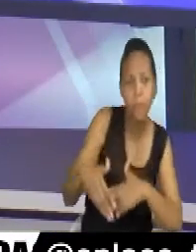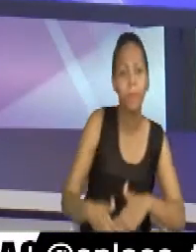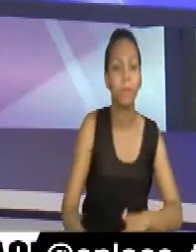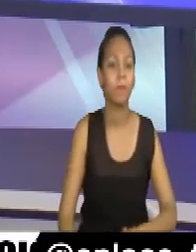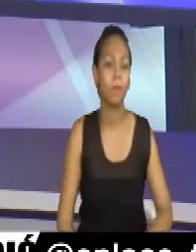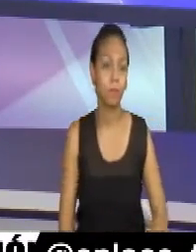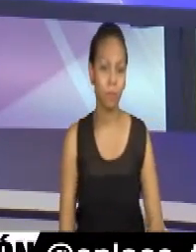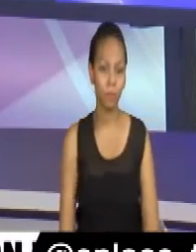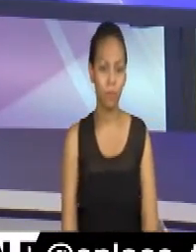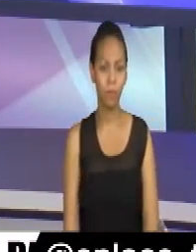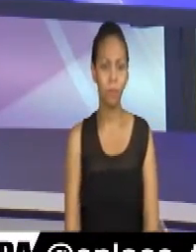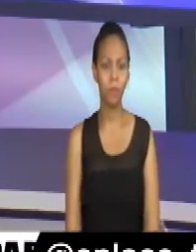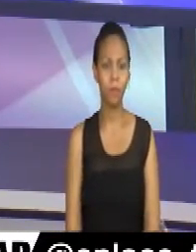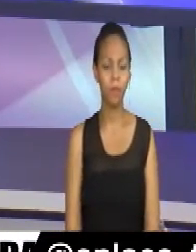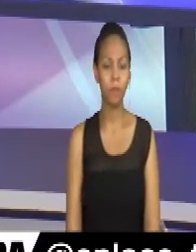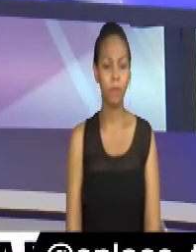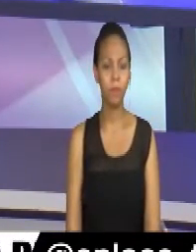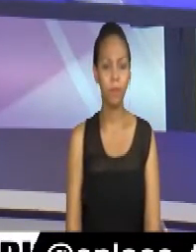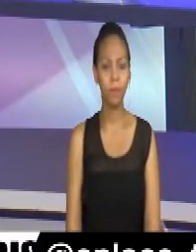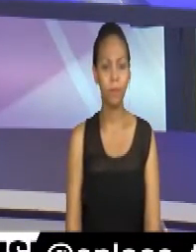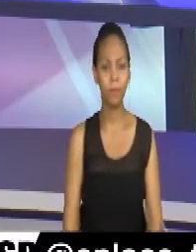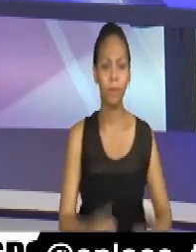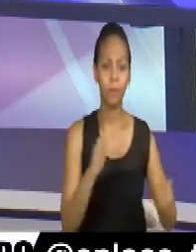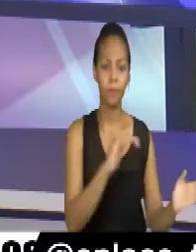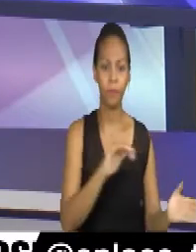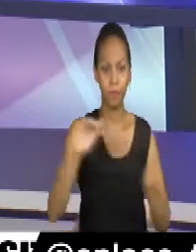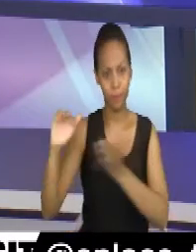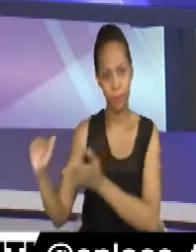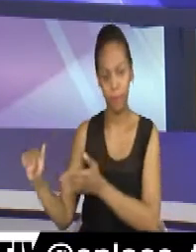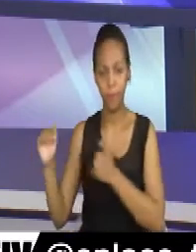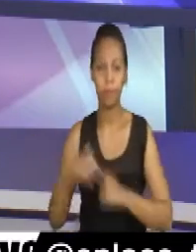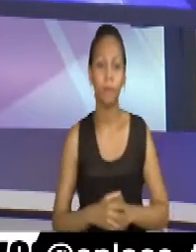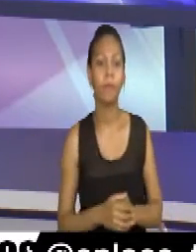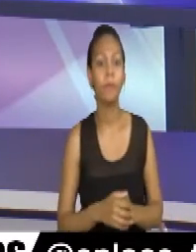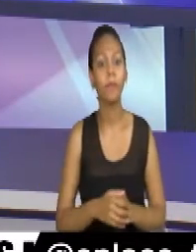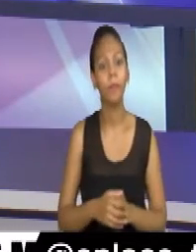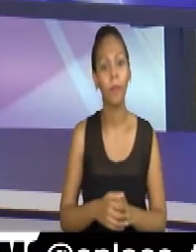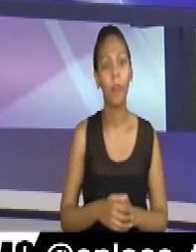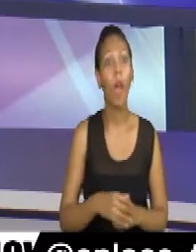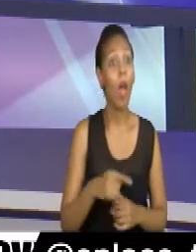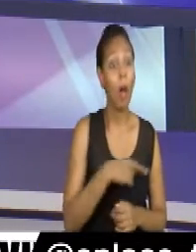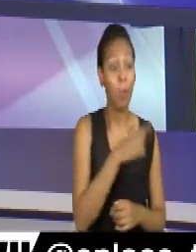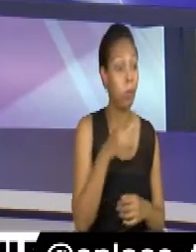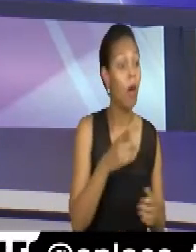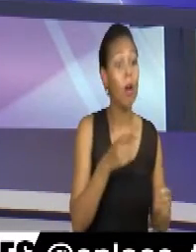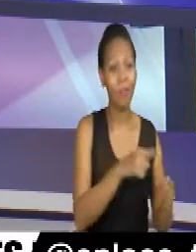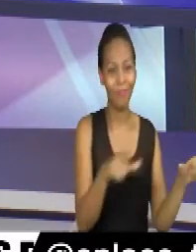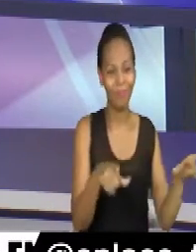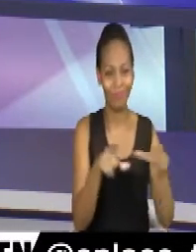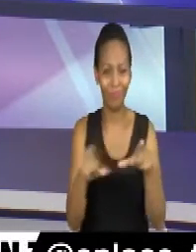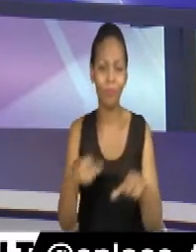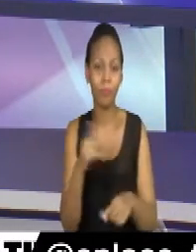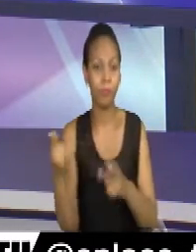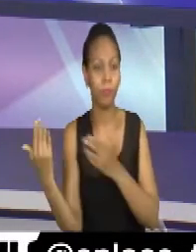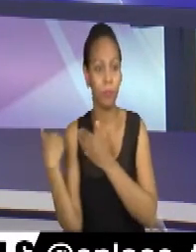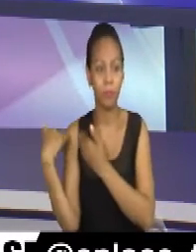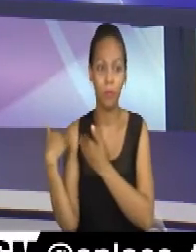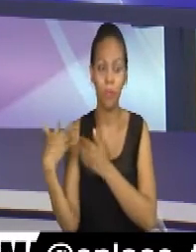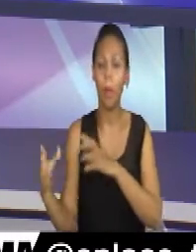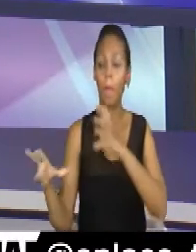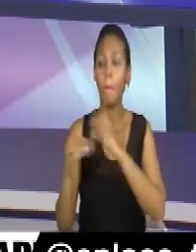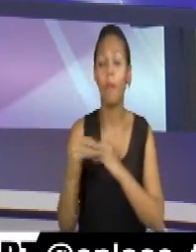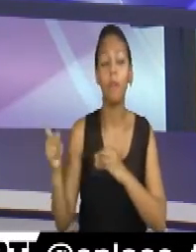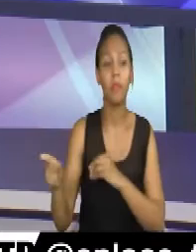En otras noticias, las autoridades locales y la Registraduría Nacional del Estado Civil realizaron el segundo comité de